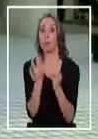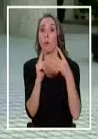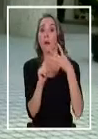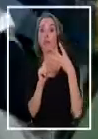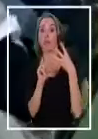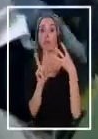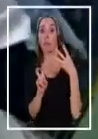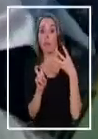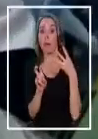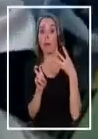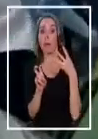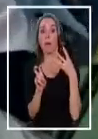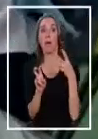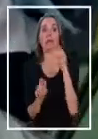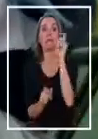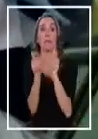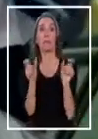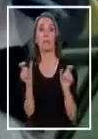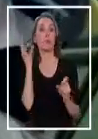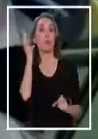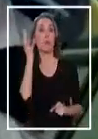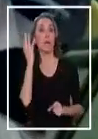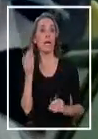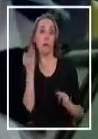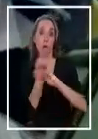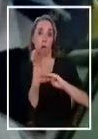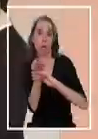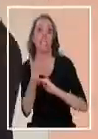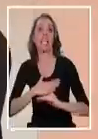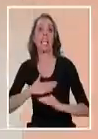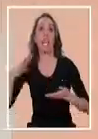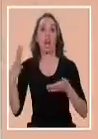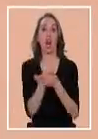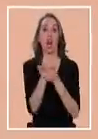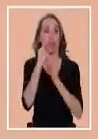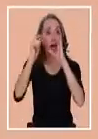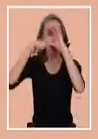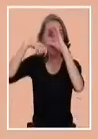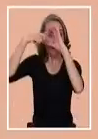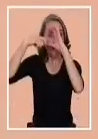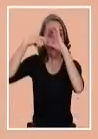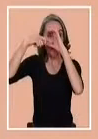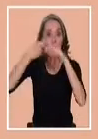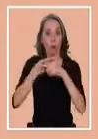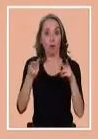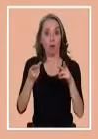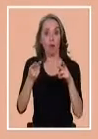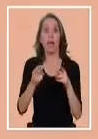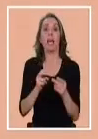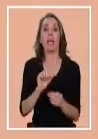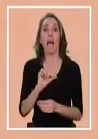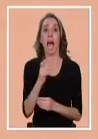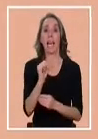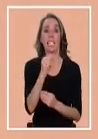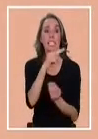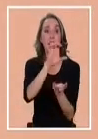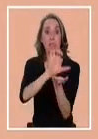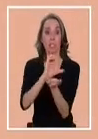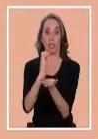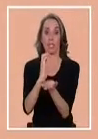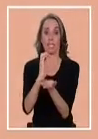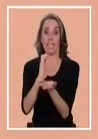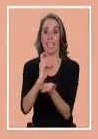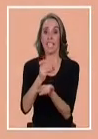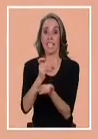factor, los cambios en las aspiraciones femeninas. Según este video publicado por la agencia estatal CGTN,